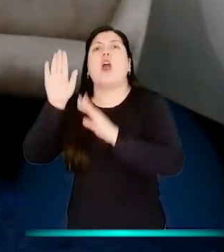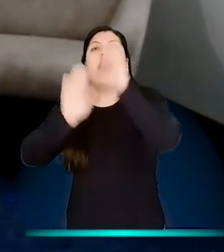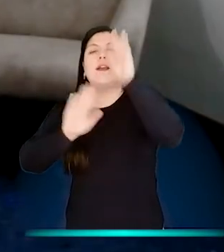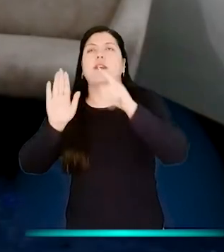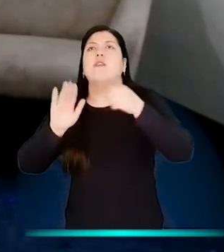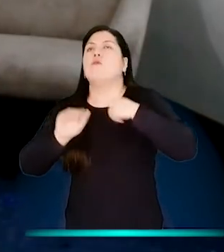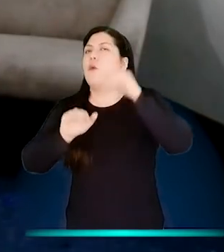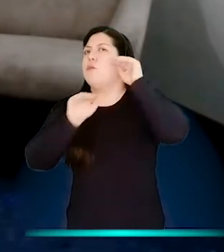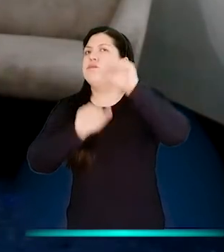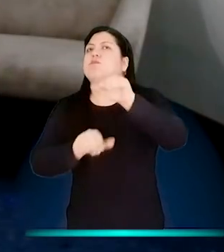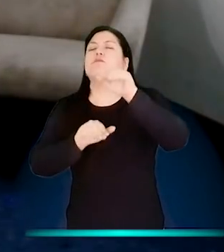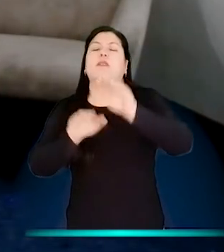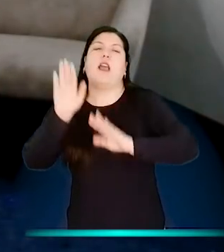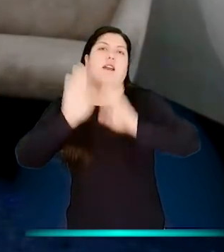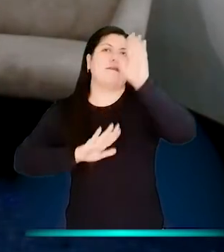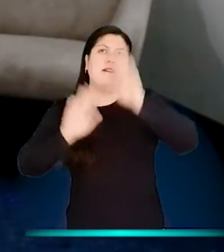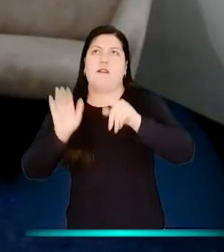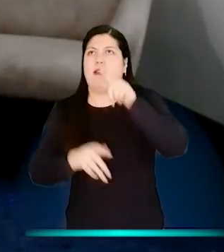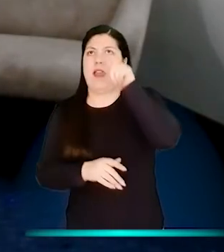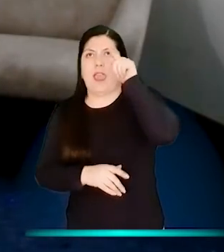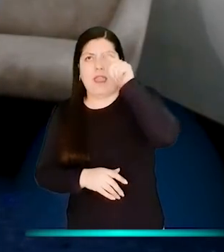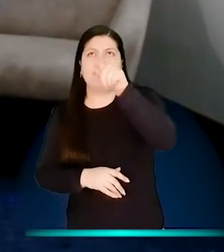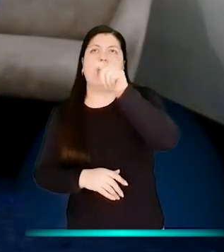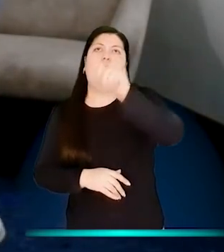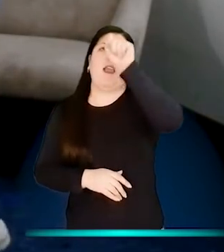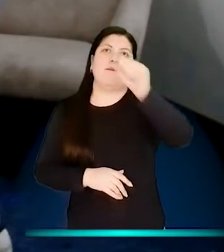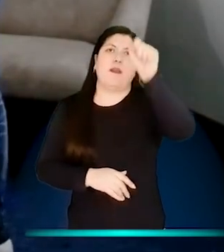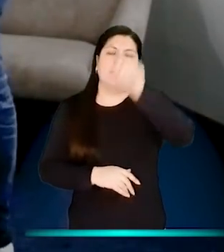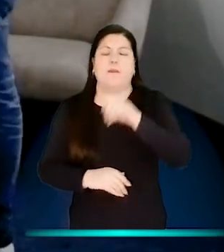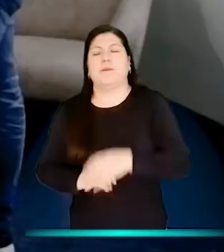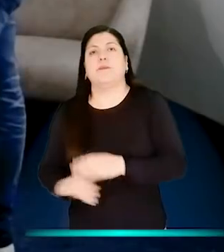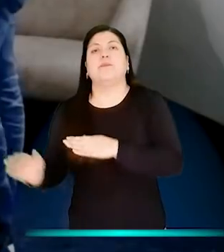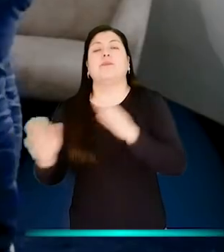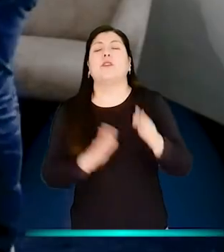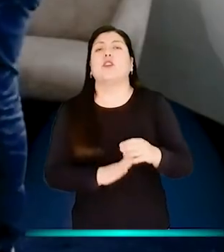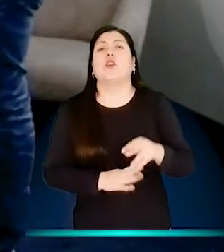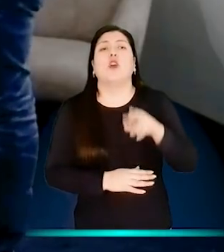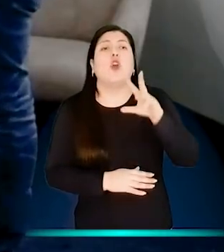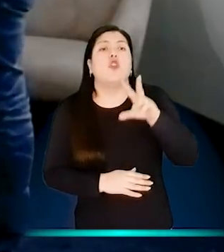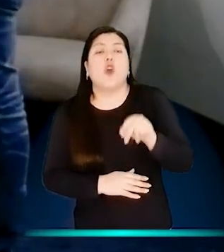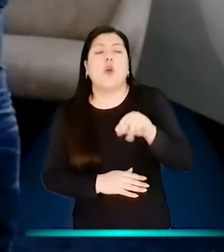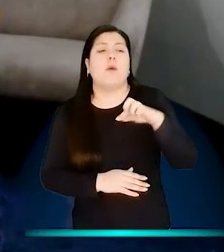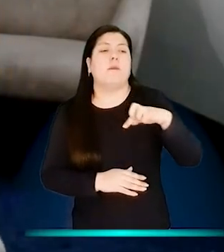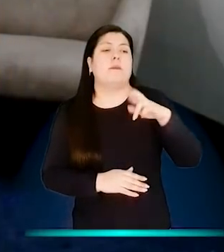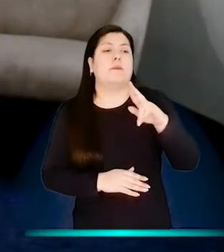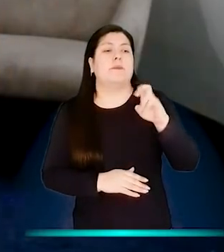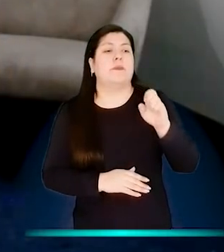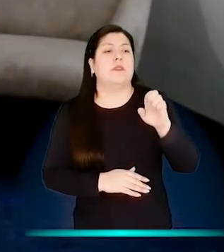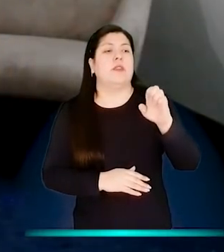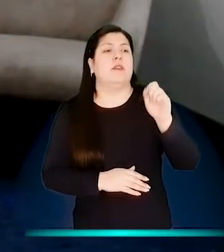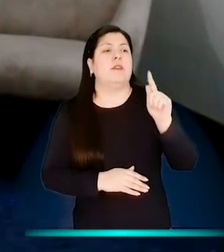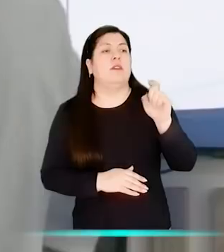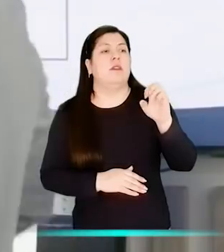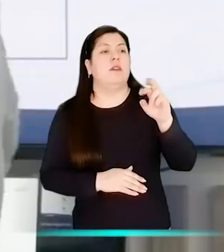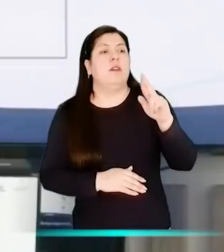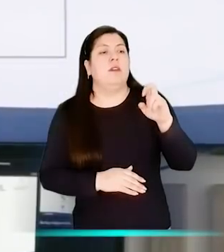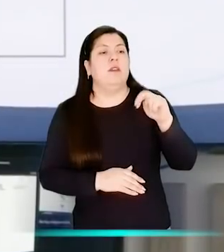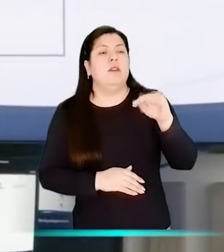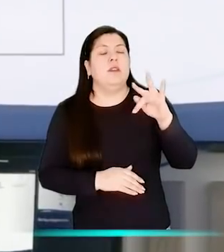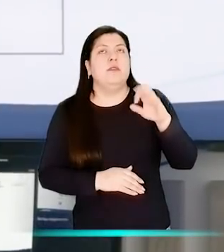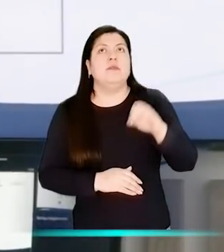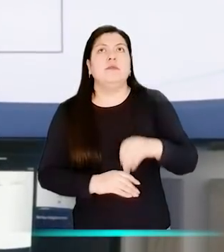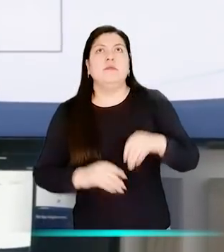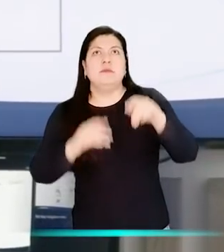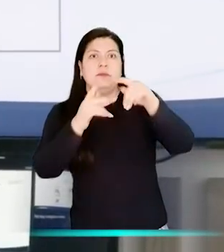intención de voto. ¿A cuál candidato va a elegir en ese certamen democrático? Claro. ¿Qué es un voto no preferente? Es sencillamente cuando se